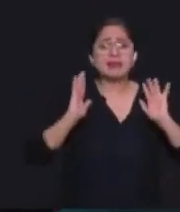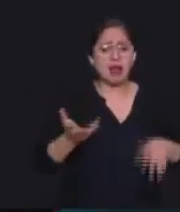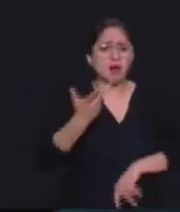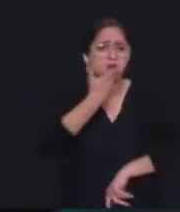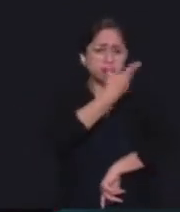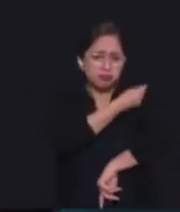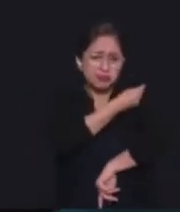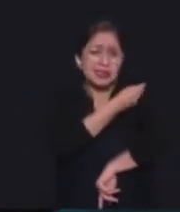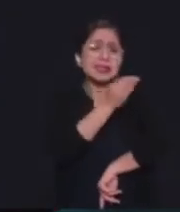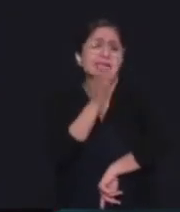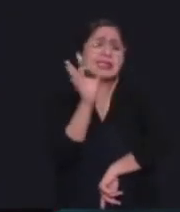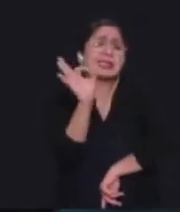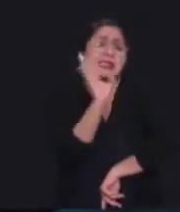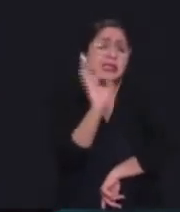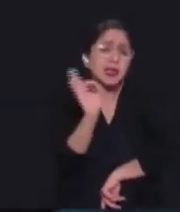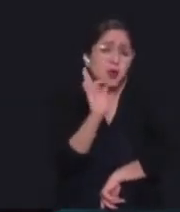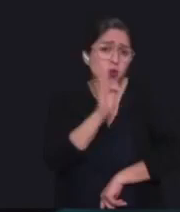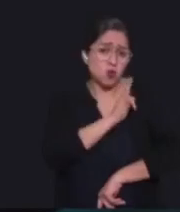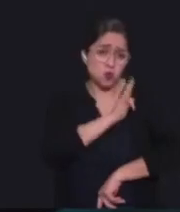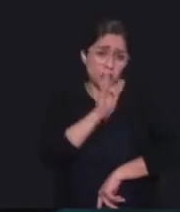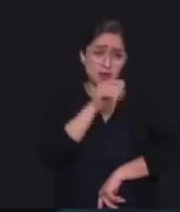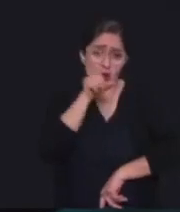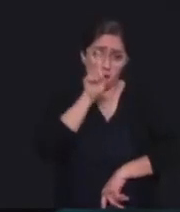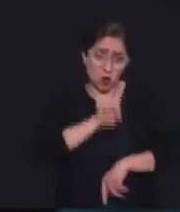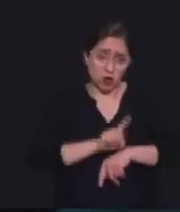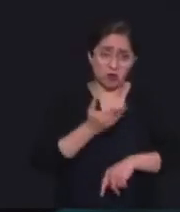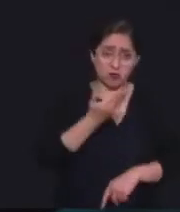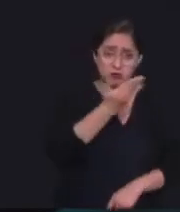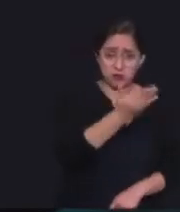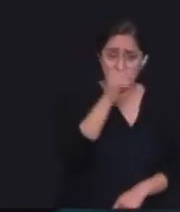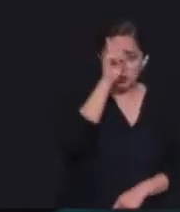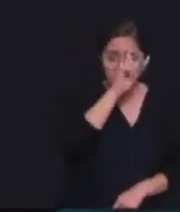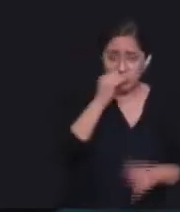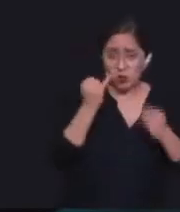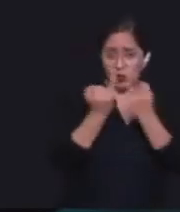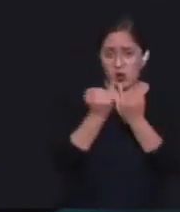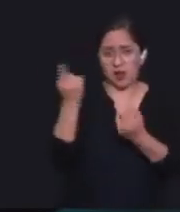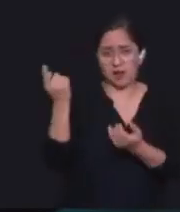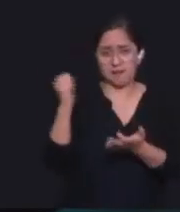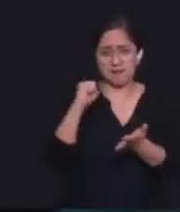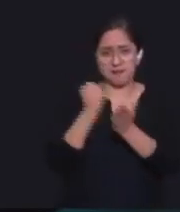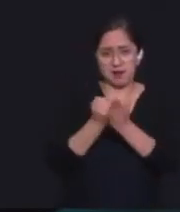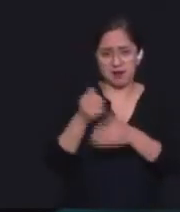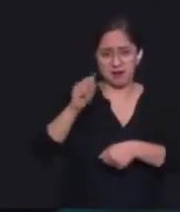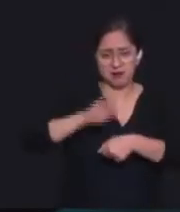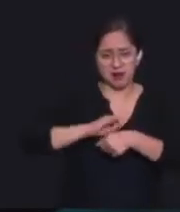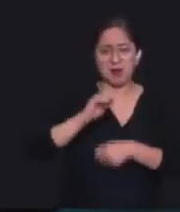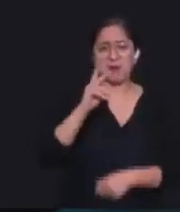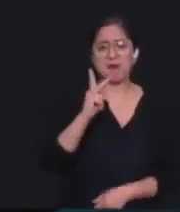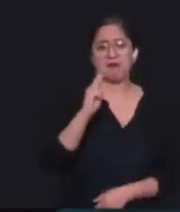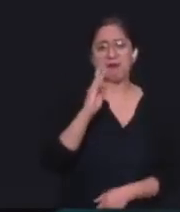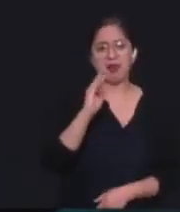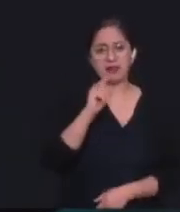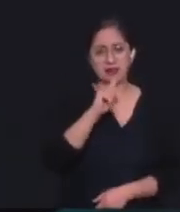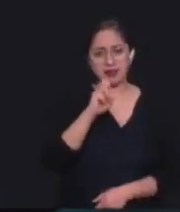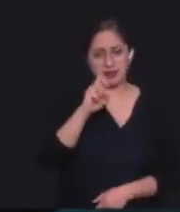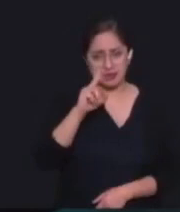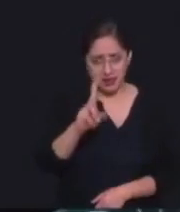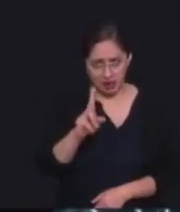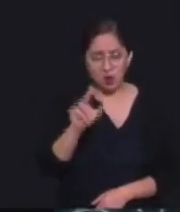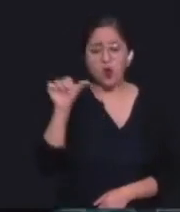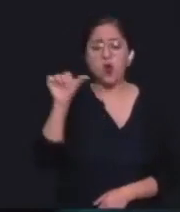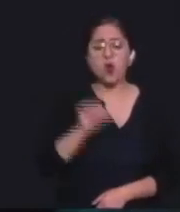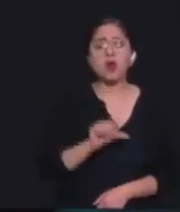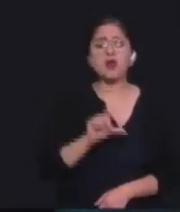sea necesario, que es la recomendación que salió hoy para la vacuna Pfizer. Aquí la Administración de Drogas y Alimentos hoy a las 12 del